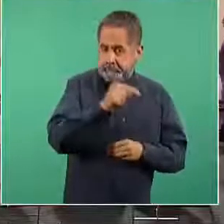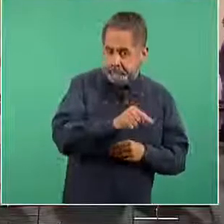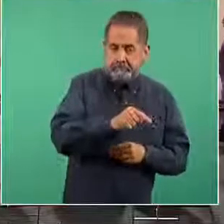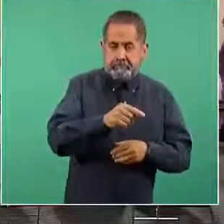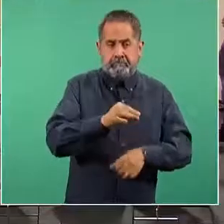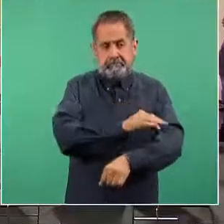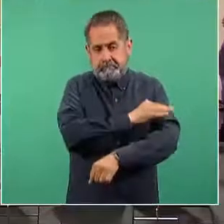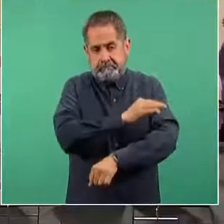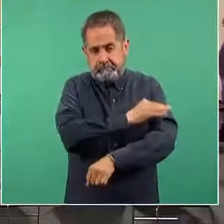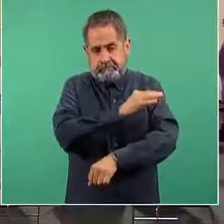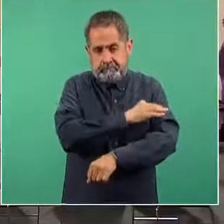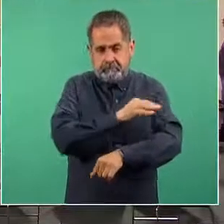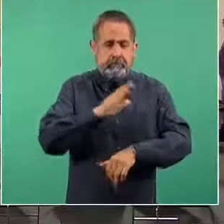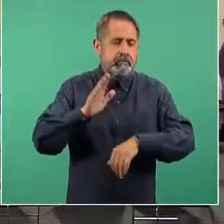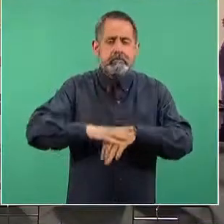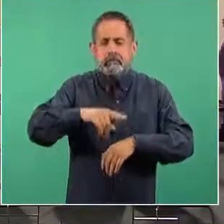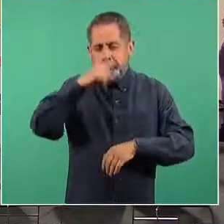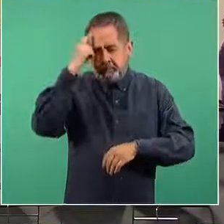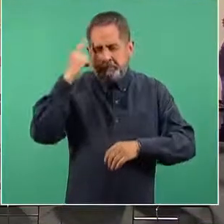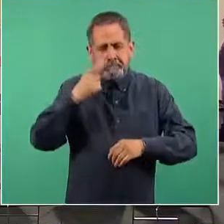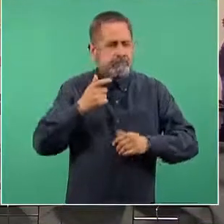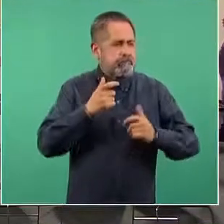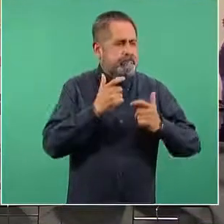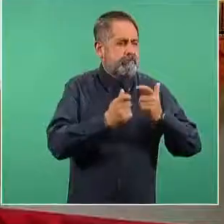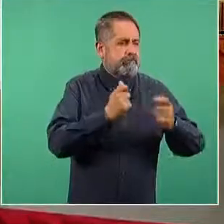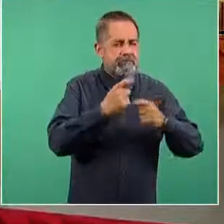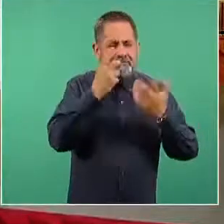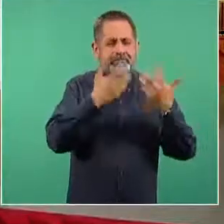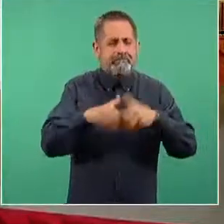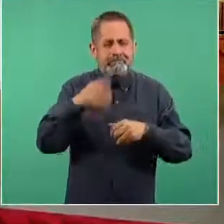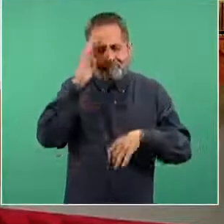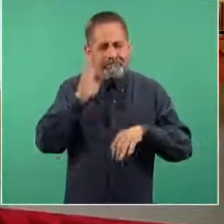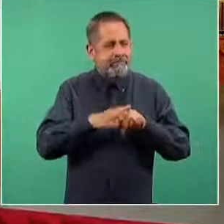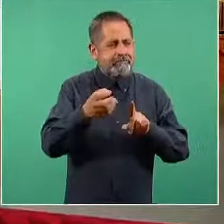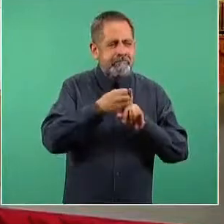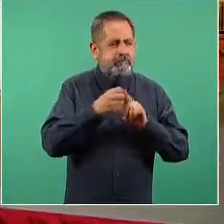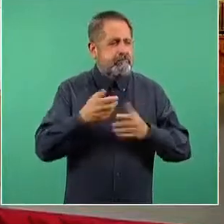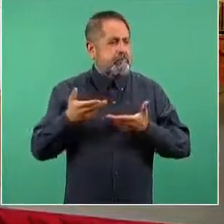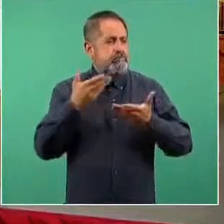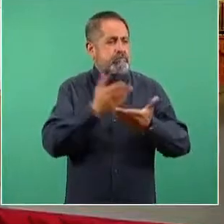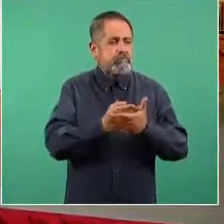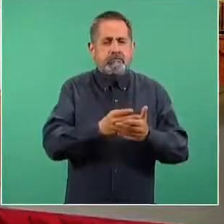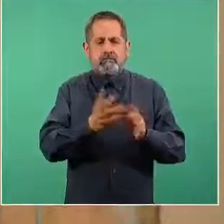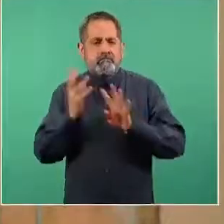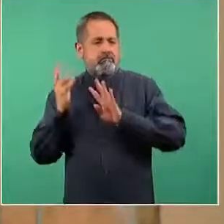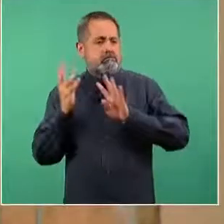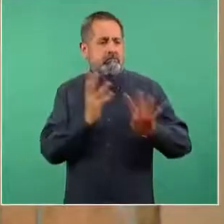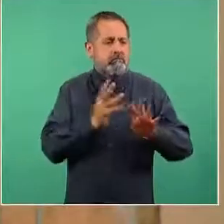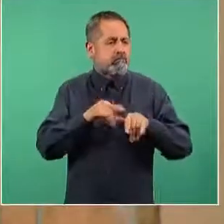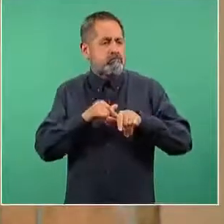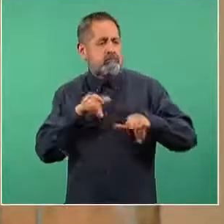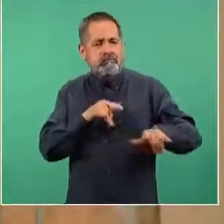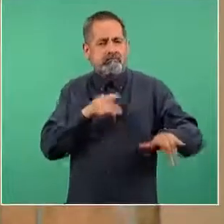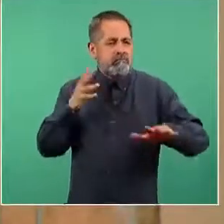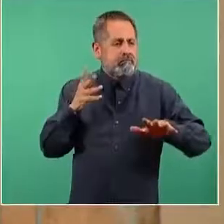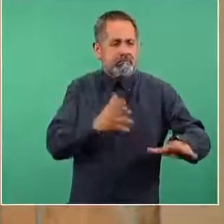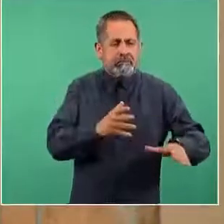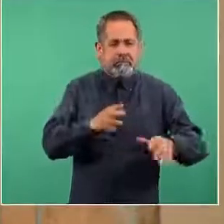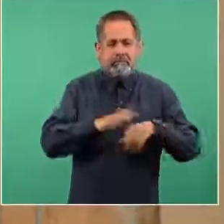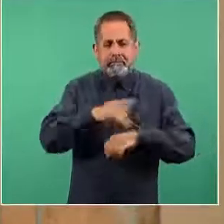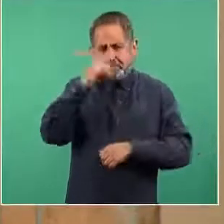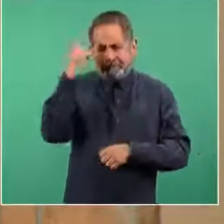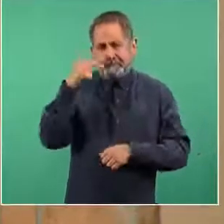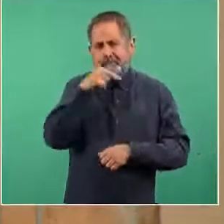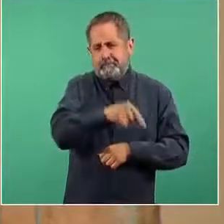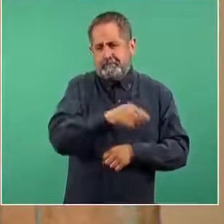mayor facilidad, digamos, para efectos de la logística, de poder llegar a más personas en un solo día. Y el otro